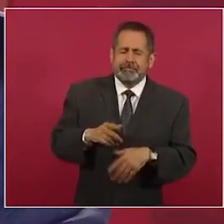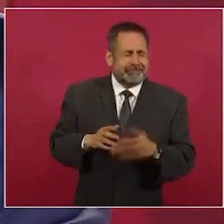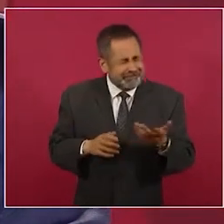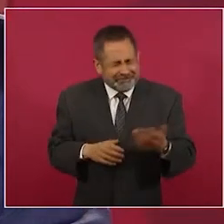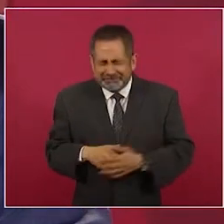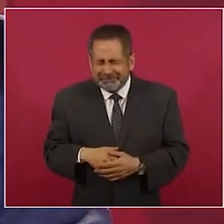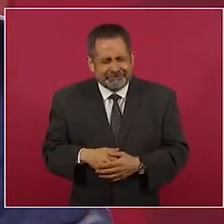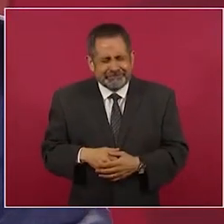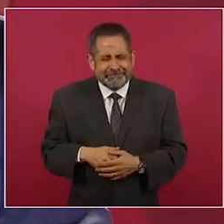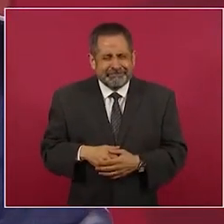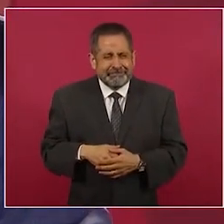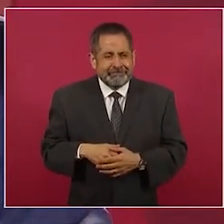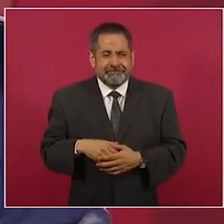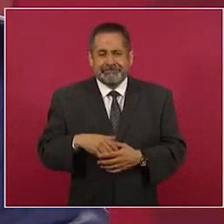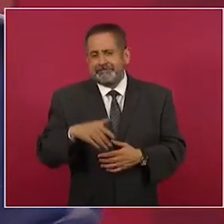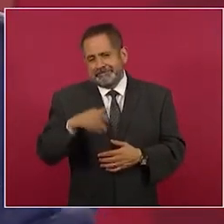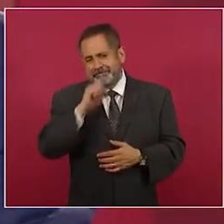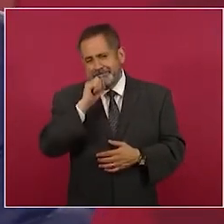ocasiones,